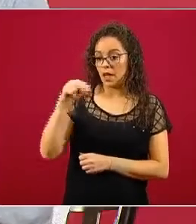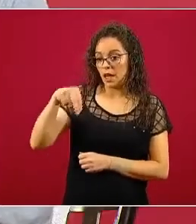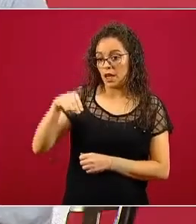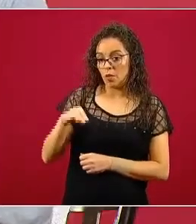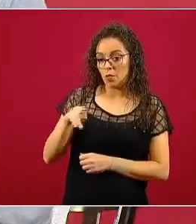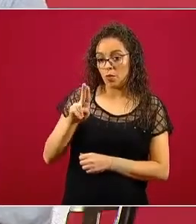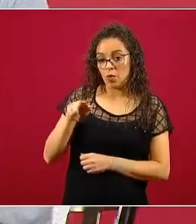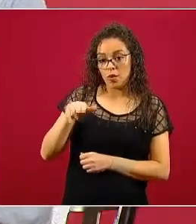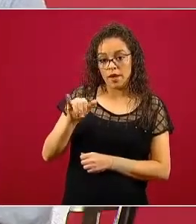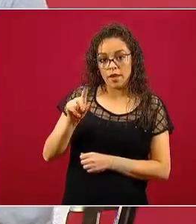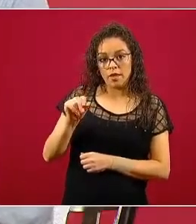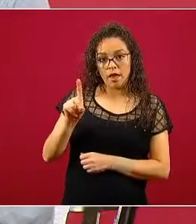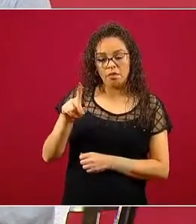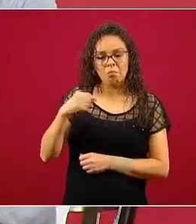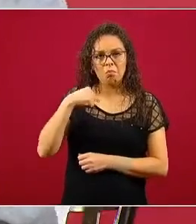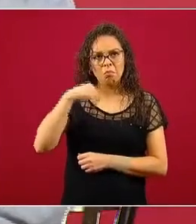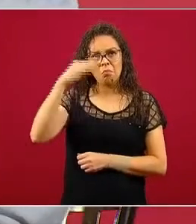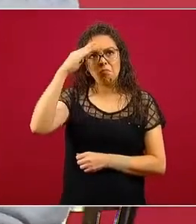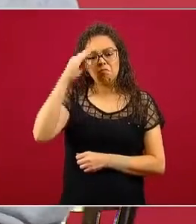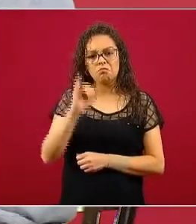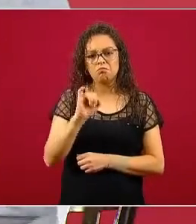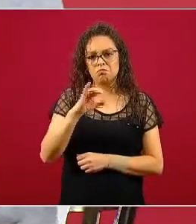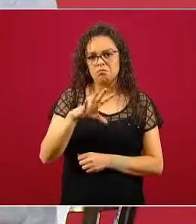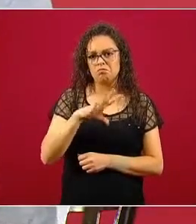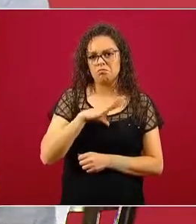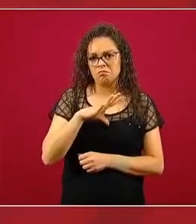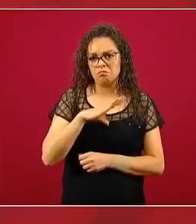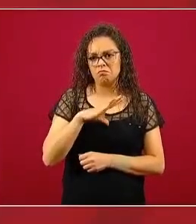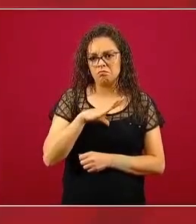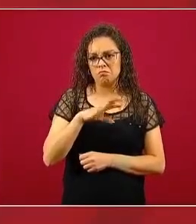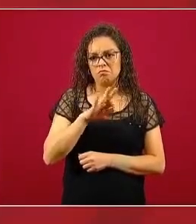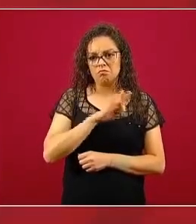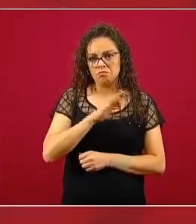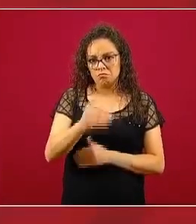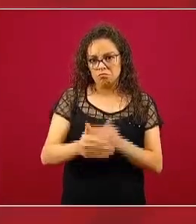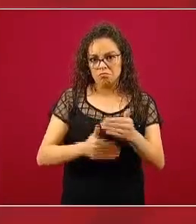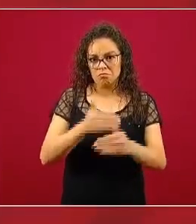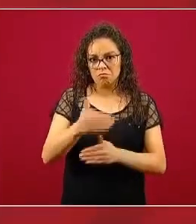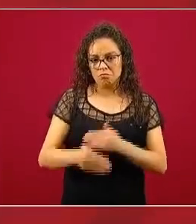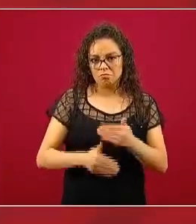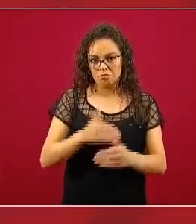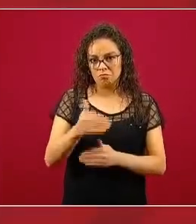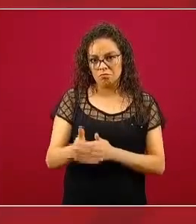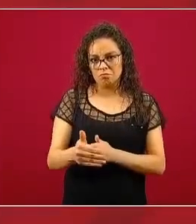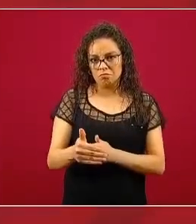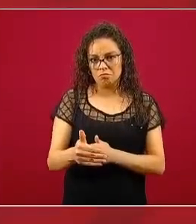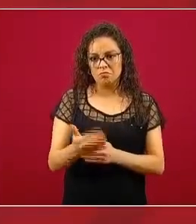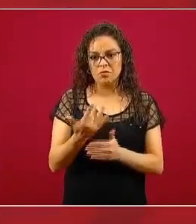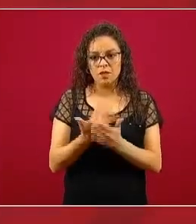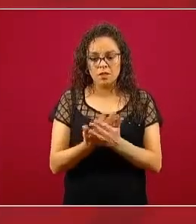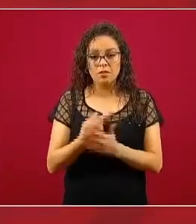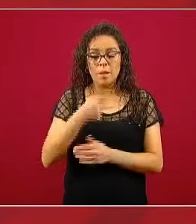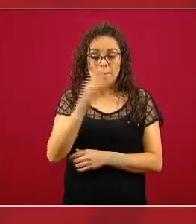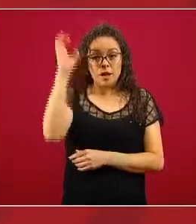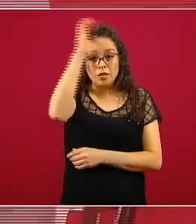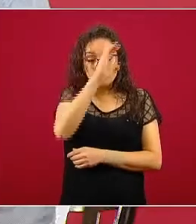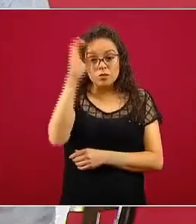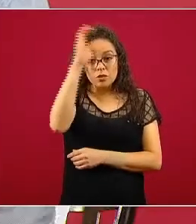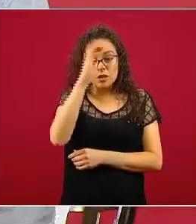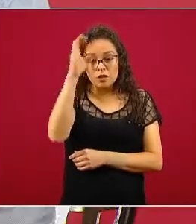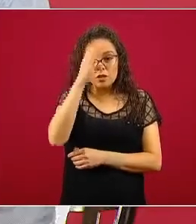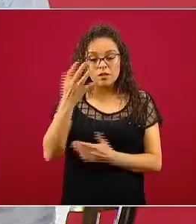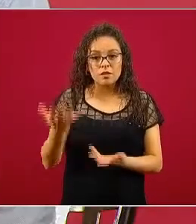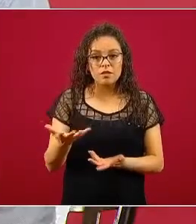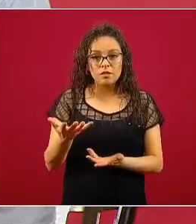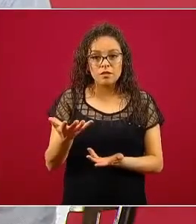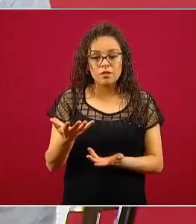Yo diría que hay esperanza, pero todavía la evidencia científica no es tan consistente. Hay esperanza porque se